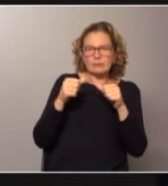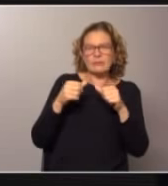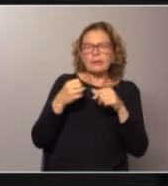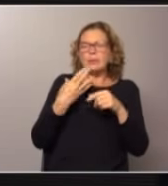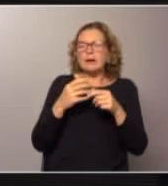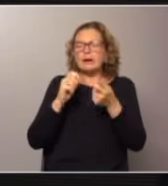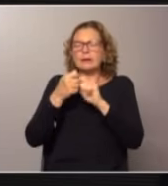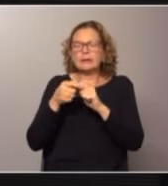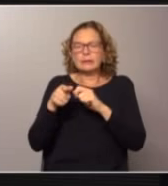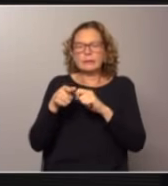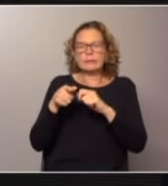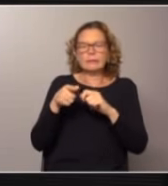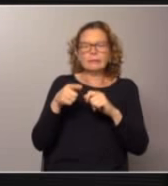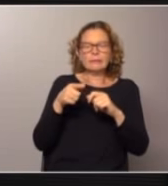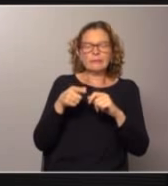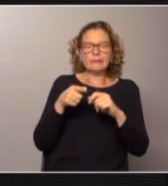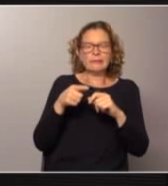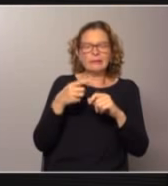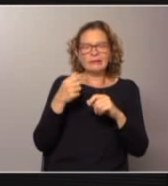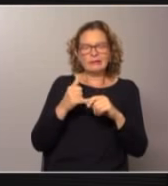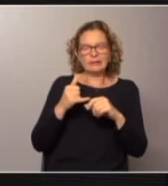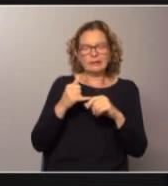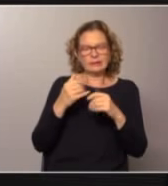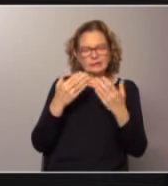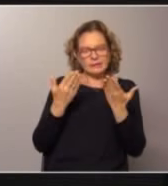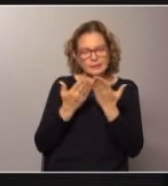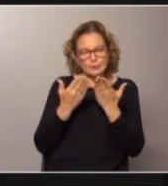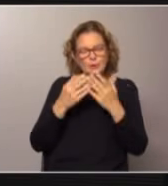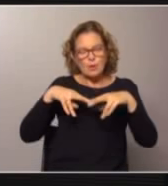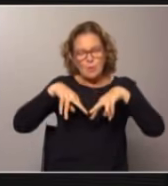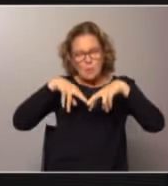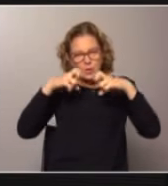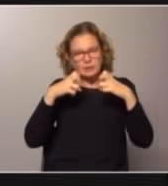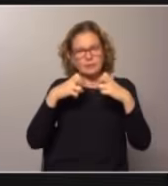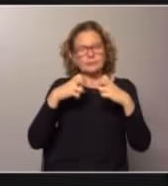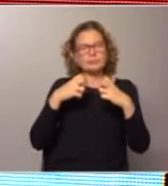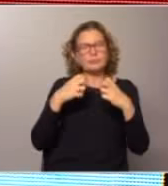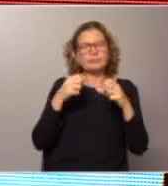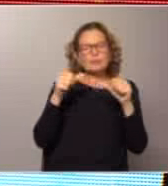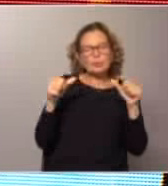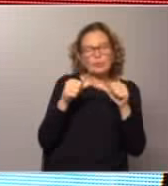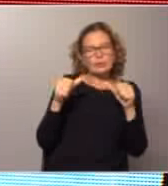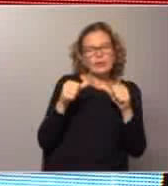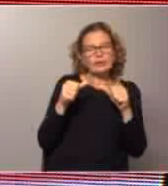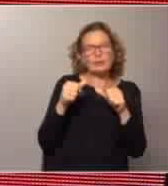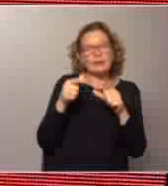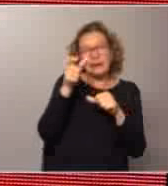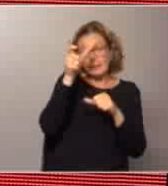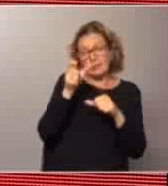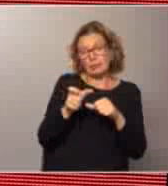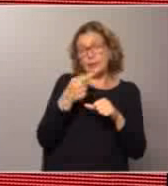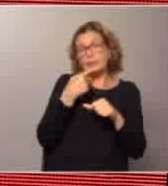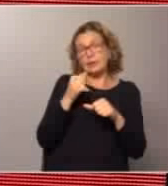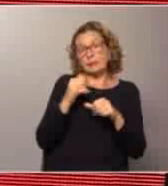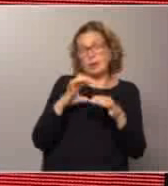modificar determinado tipo de activan o lo que muestra el estudio que ahora profundiza un poco más en cómo se hizo fue que las personas con